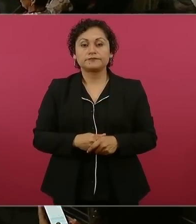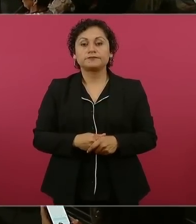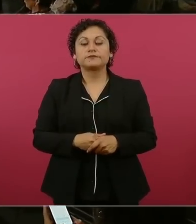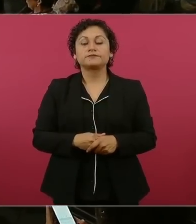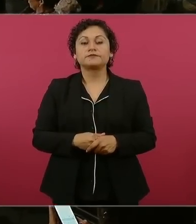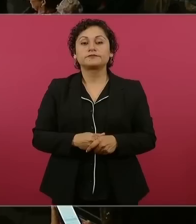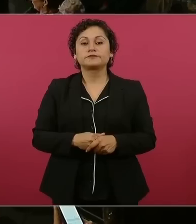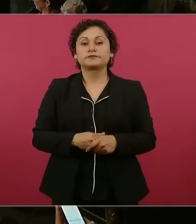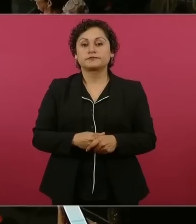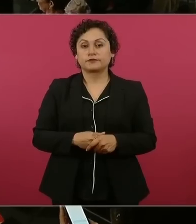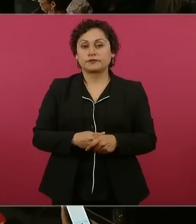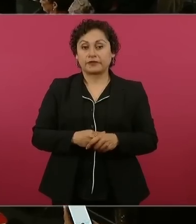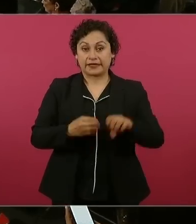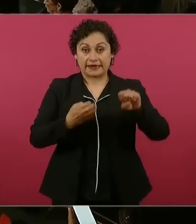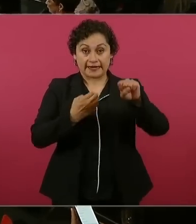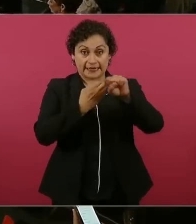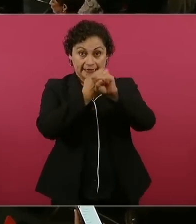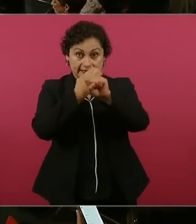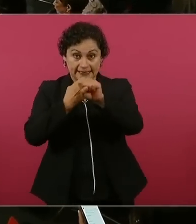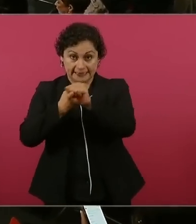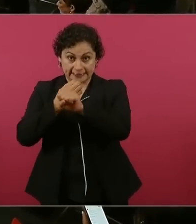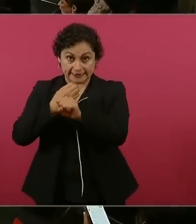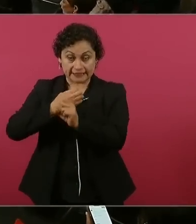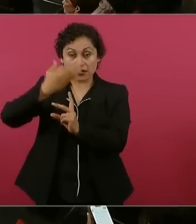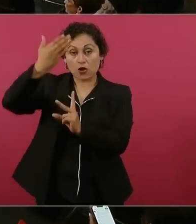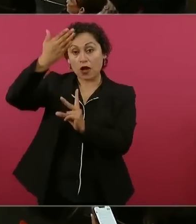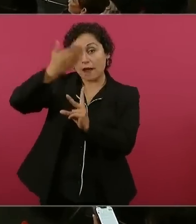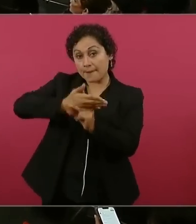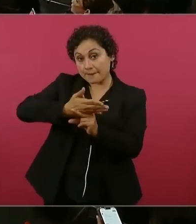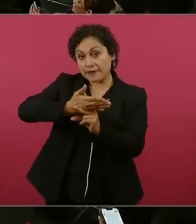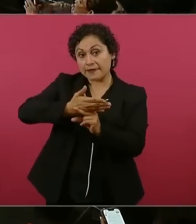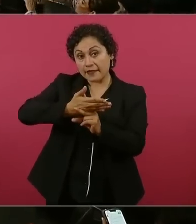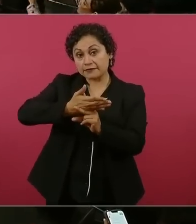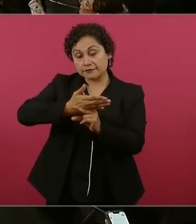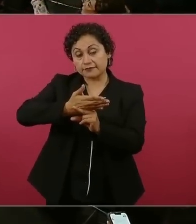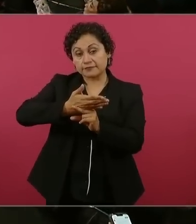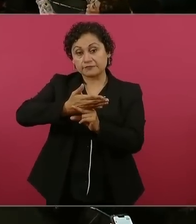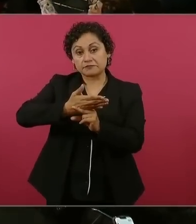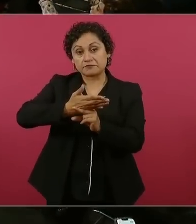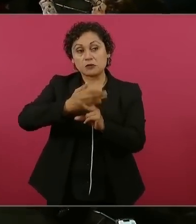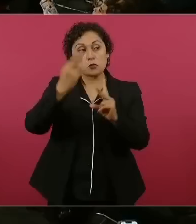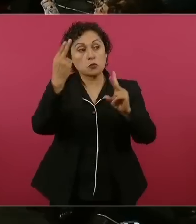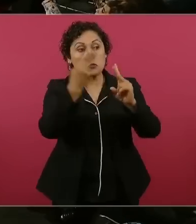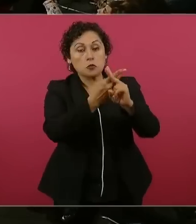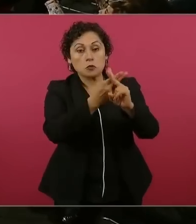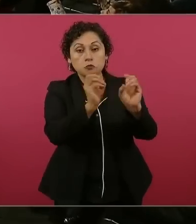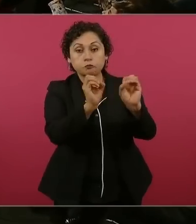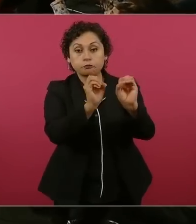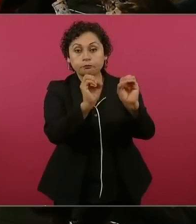16, o sea, la mitad de los estados, en la mitad, no hubo un solo homicidio.